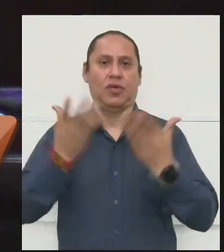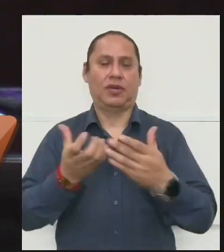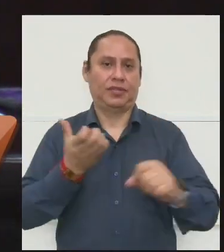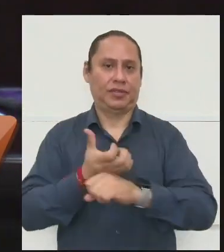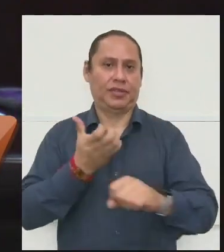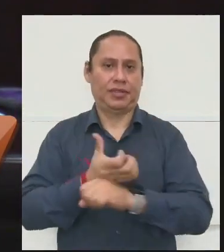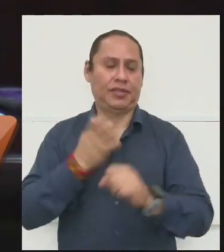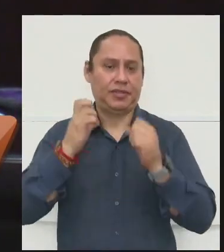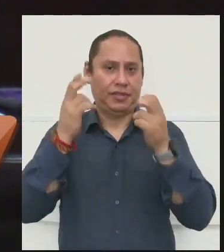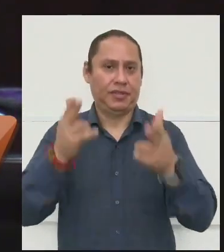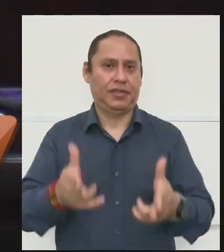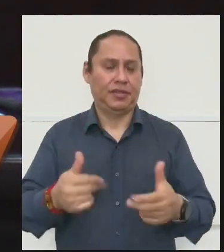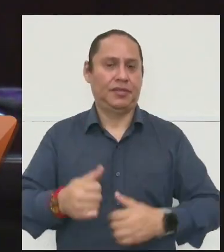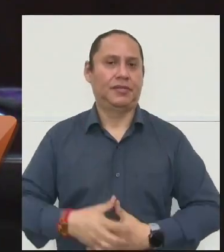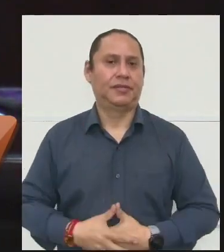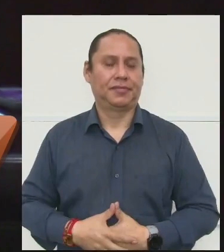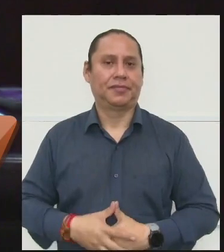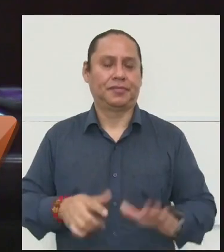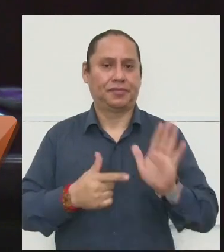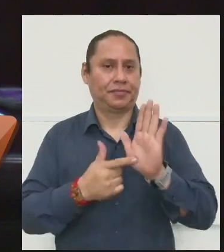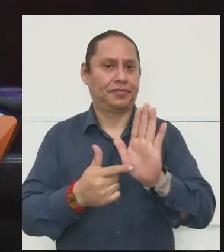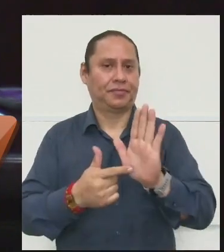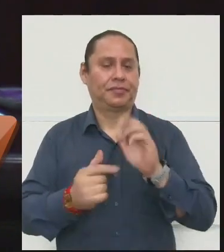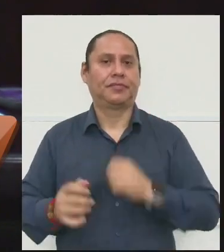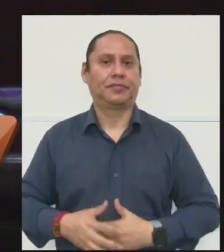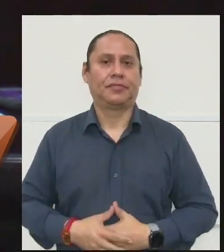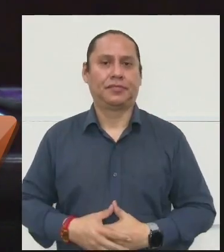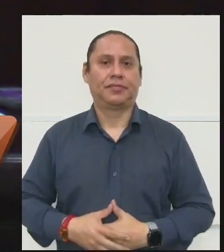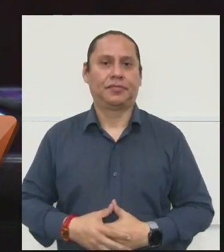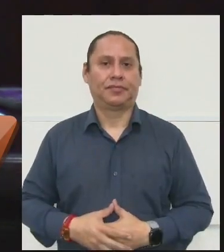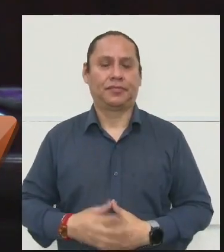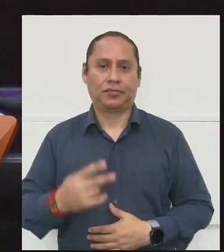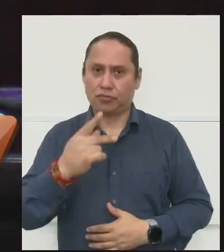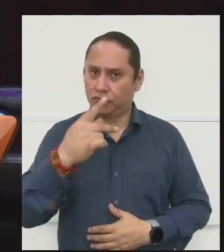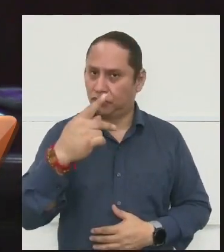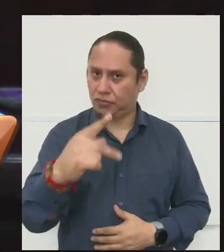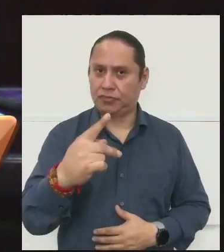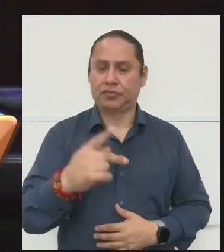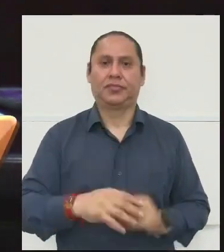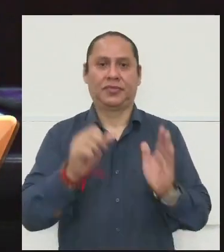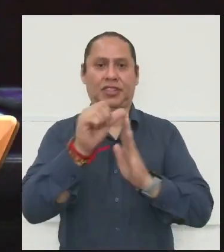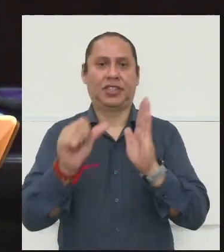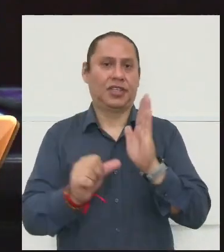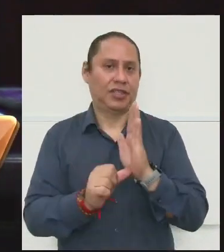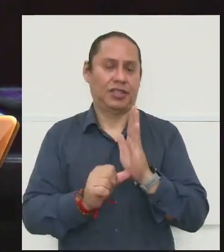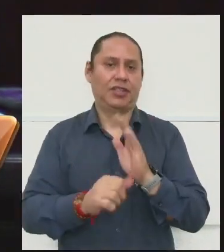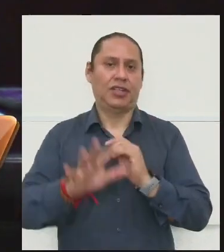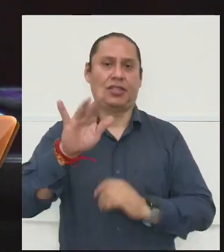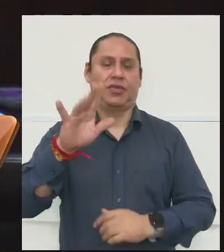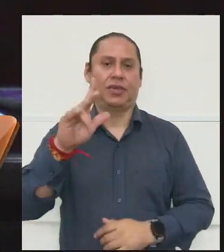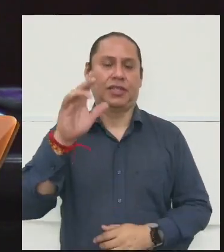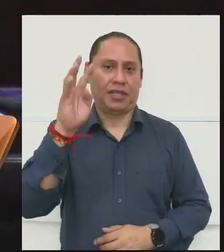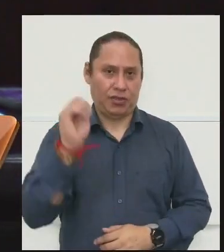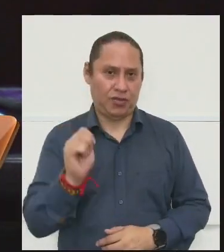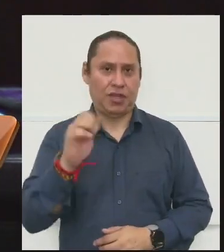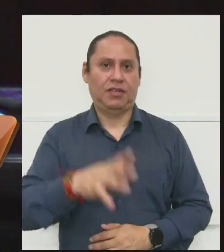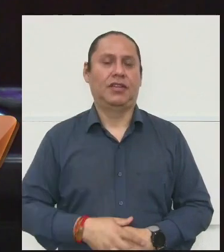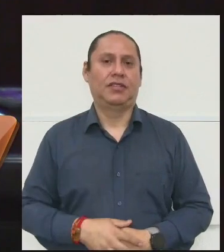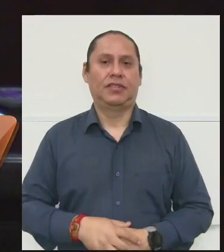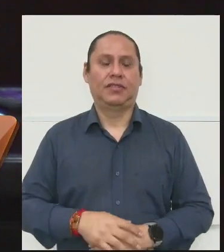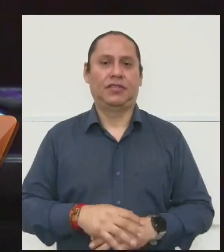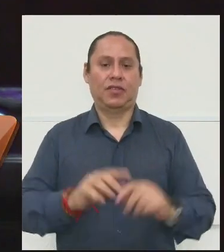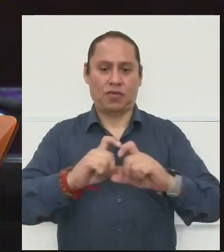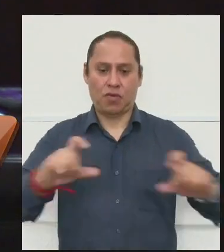honorable congreso del estado presente con la facultad que me confiere el artículo 59 fracción